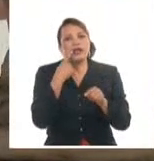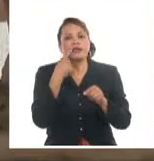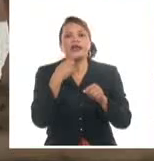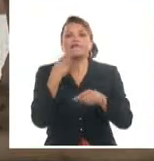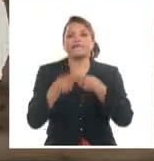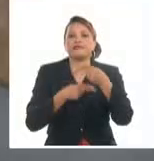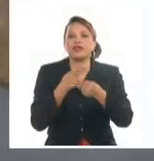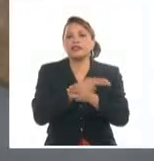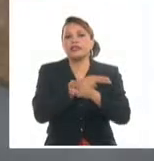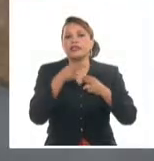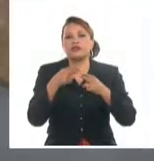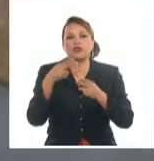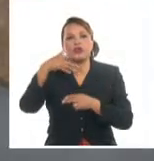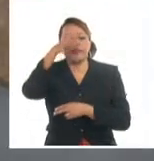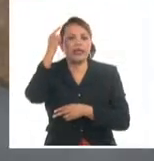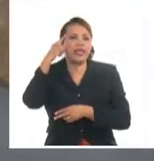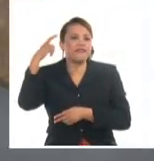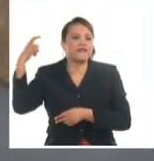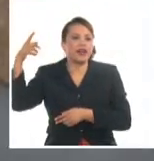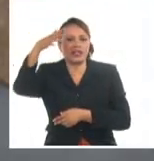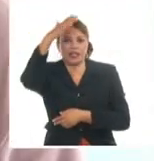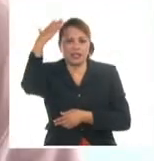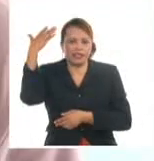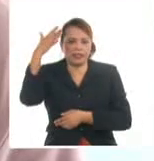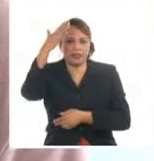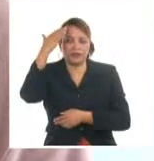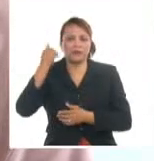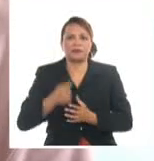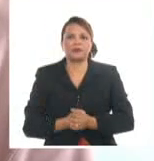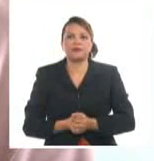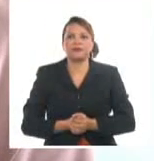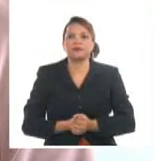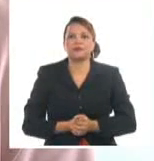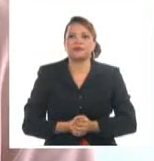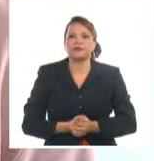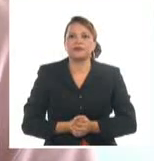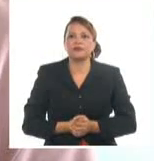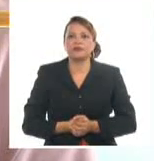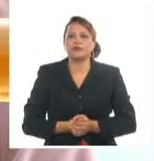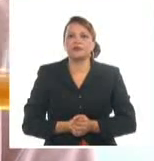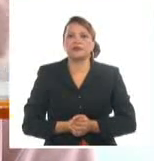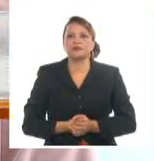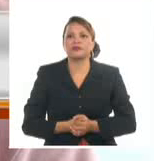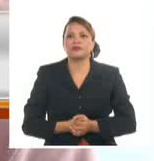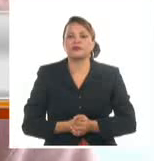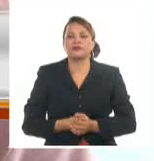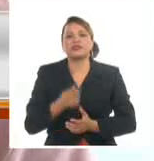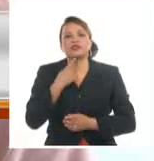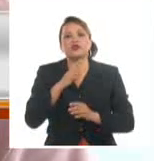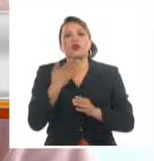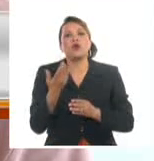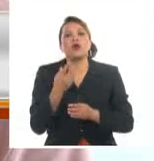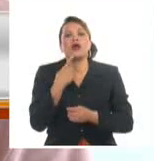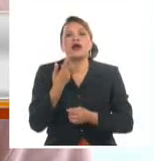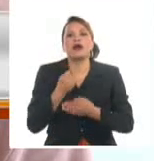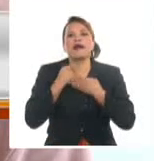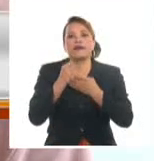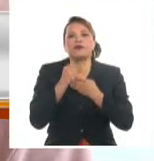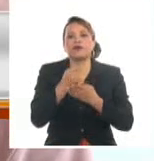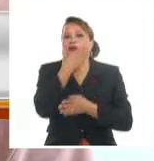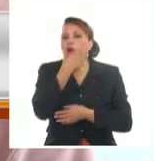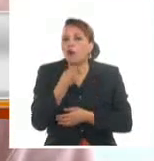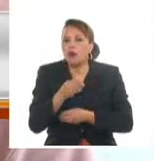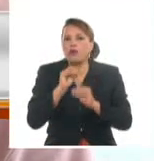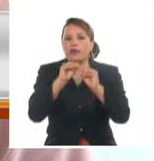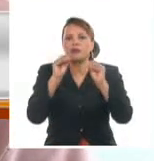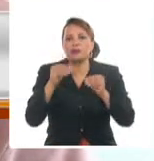del imaginario que abren horizontes. Fomenta a los jóvenes, a los niños, a participar en más actividades como esta, que